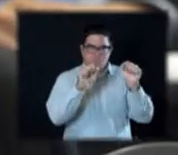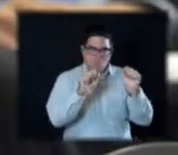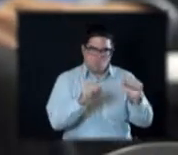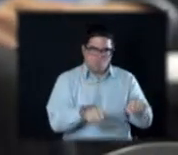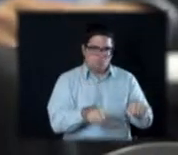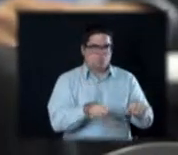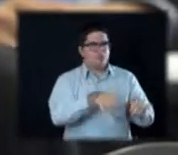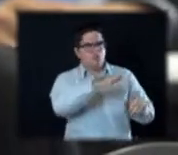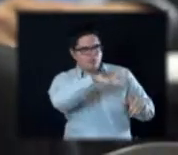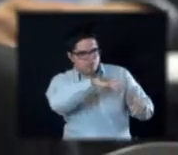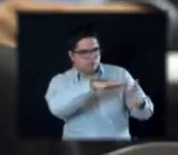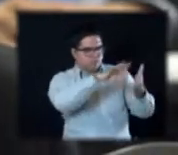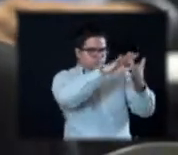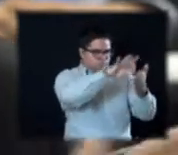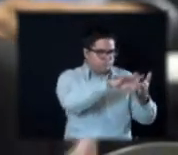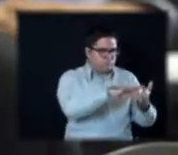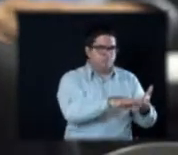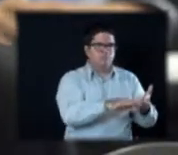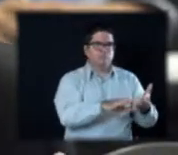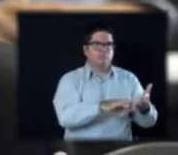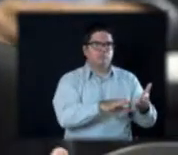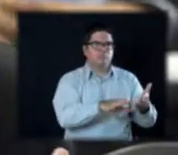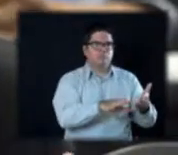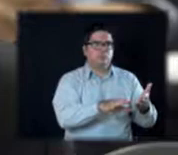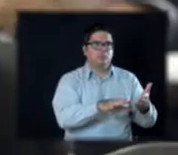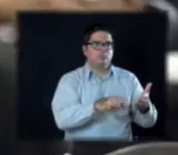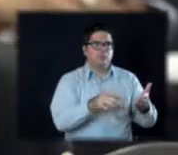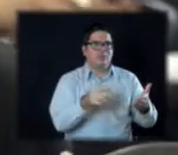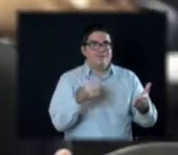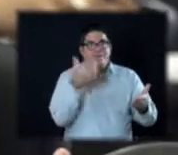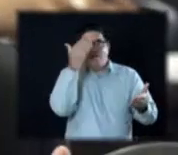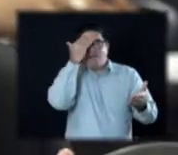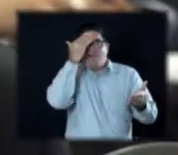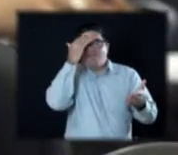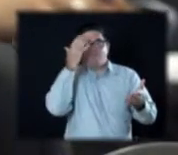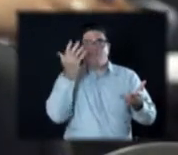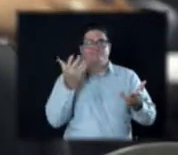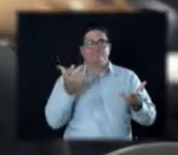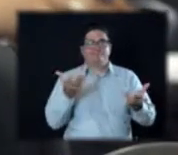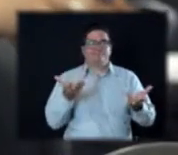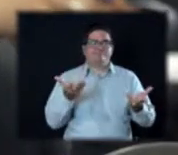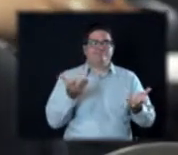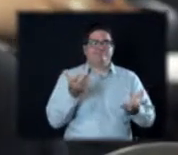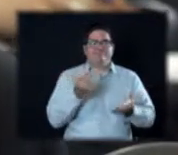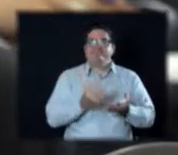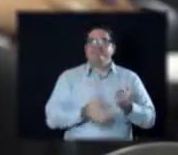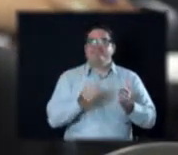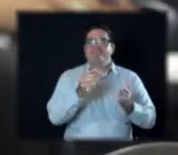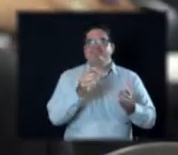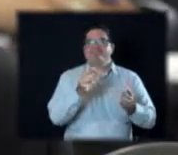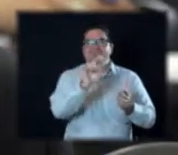Yo creo que se puede hacer un estimado razonable. Pero sabemos que hemos estado jugando con esto.